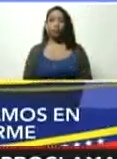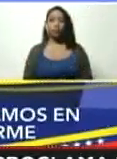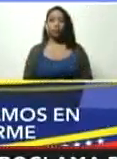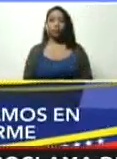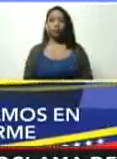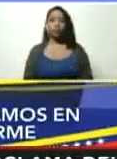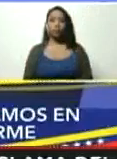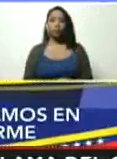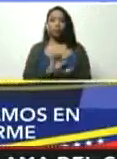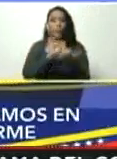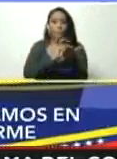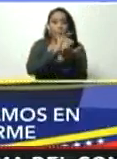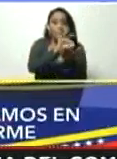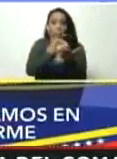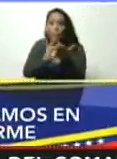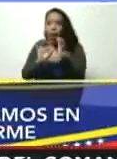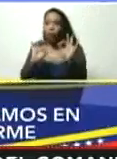con estrategia,